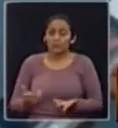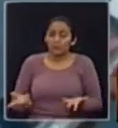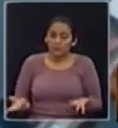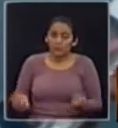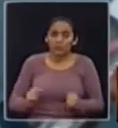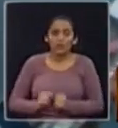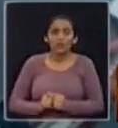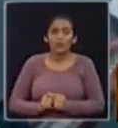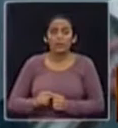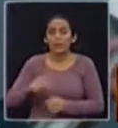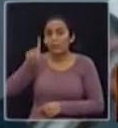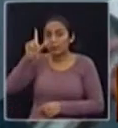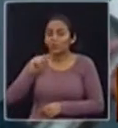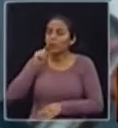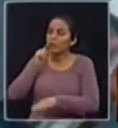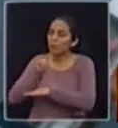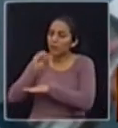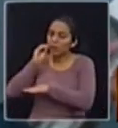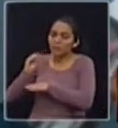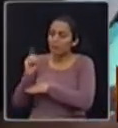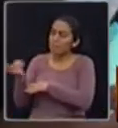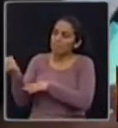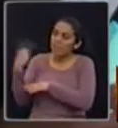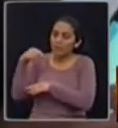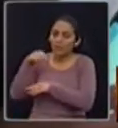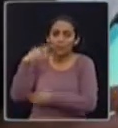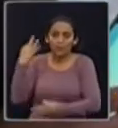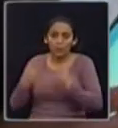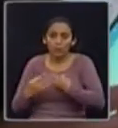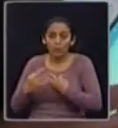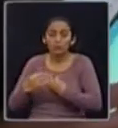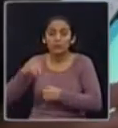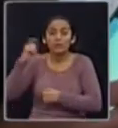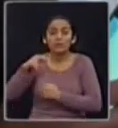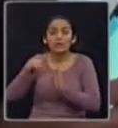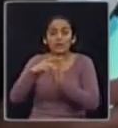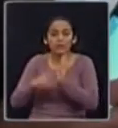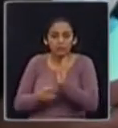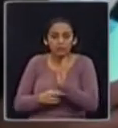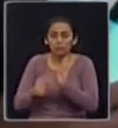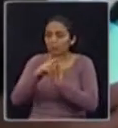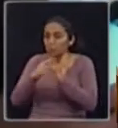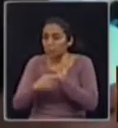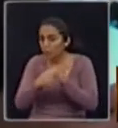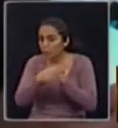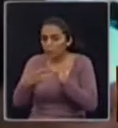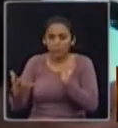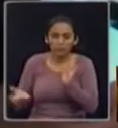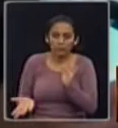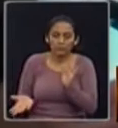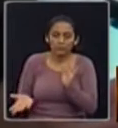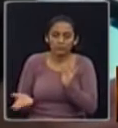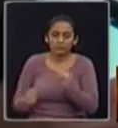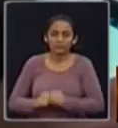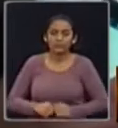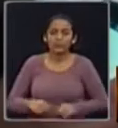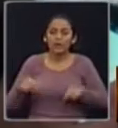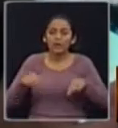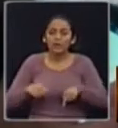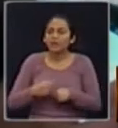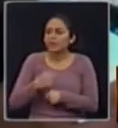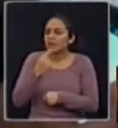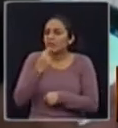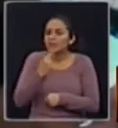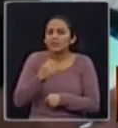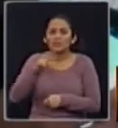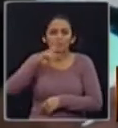para llamar a un juicio político al presidente y vicepresidente. Nos sacaron toda la información, porque en el mismo documento donde menciona al vicepresidente,